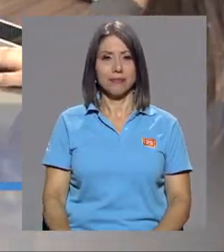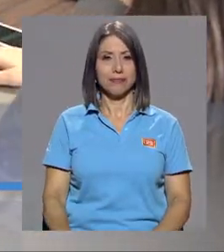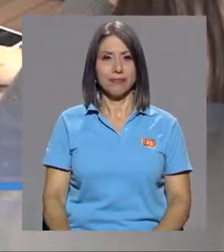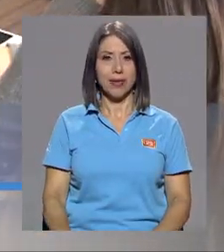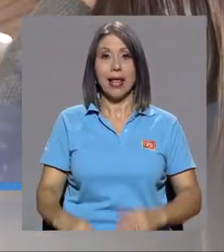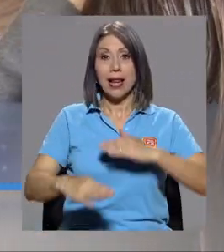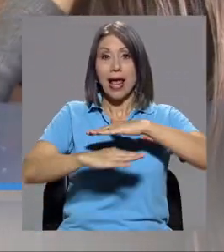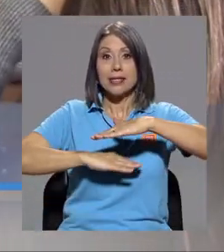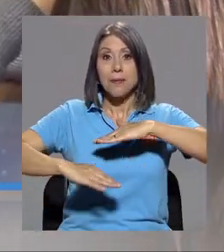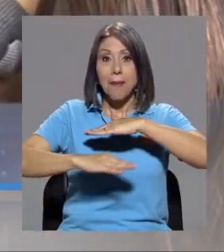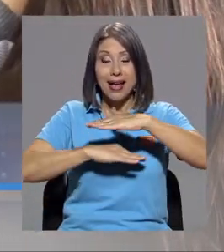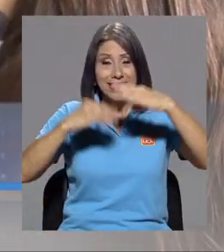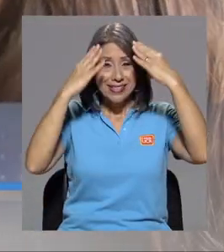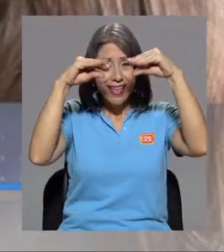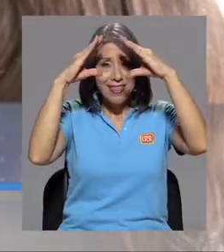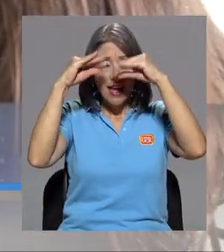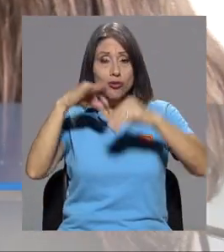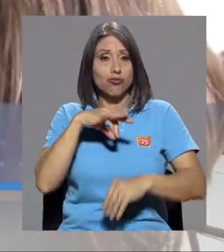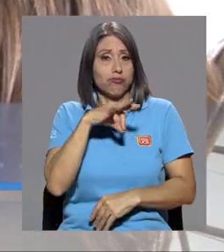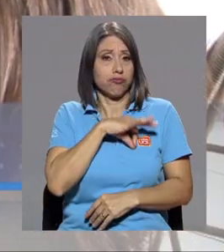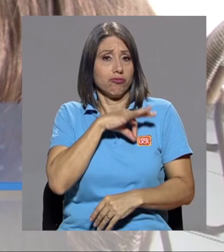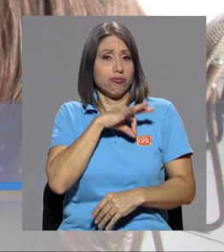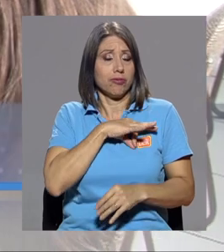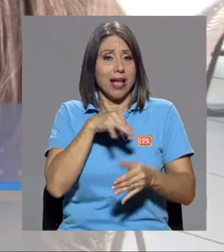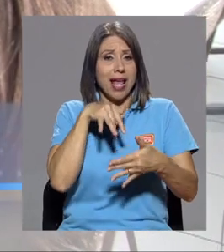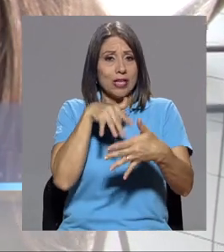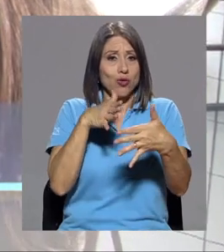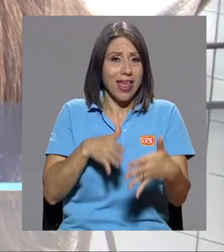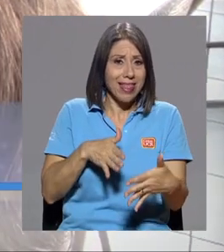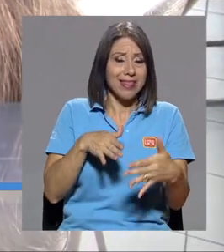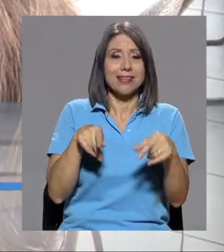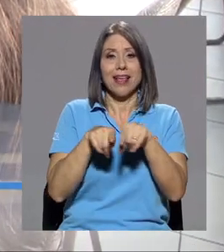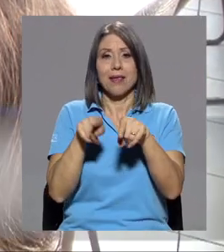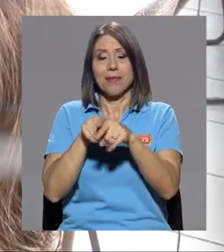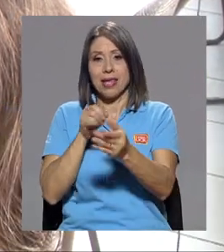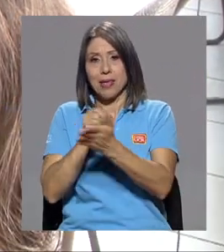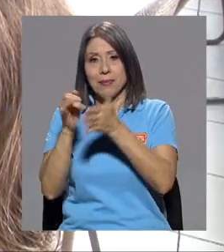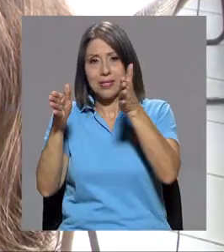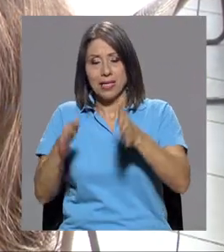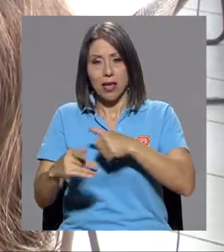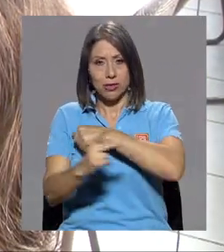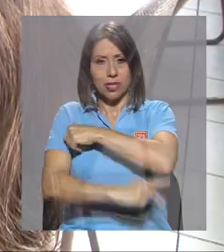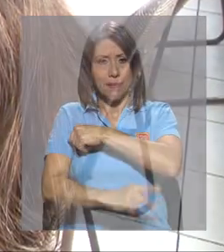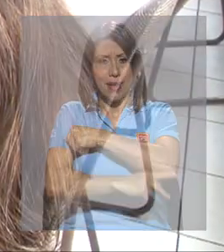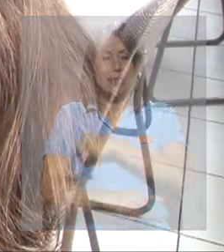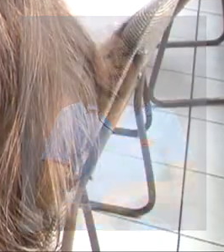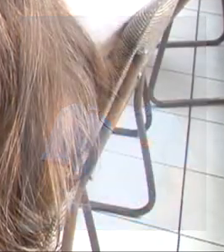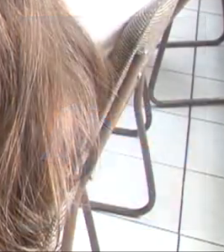Las bases de datos beneficiarán a estudiantes e investigadores del país.